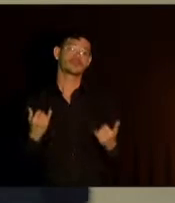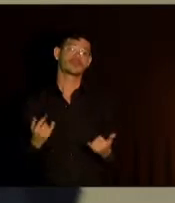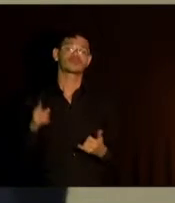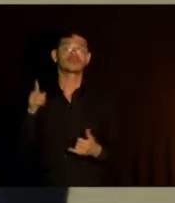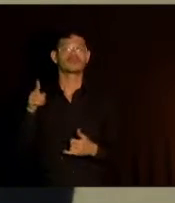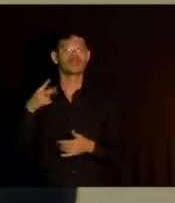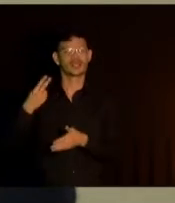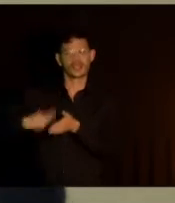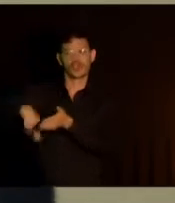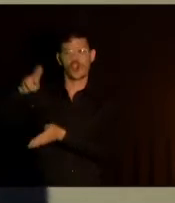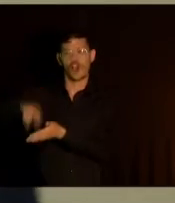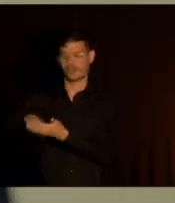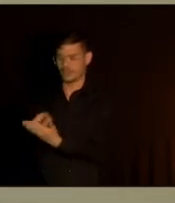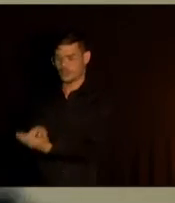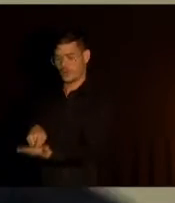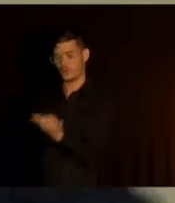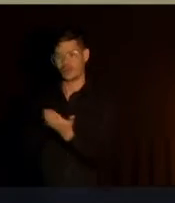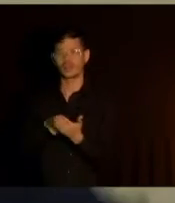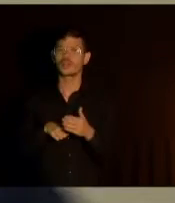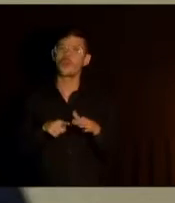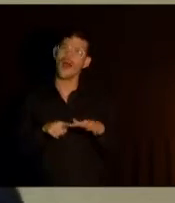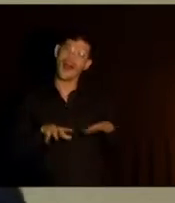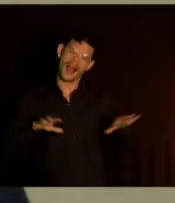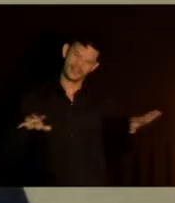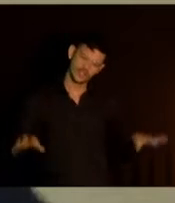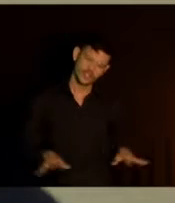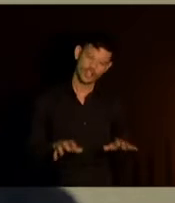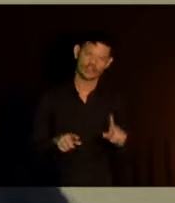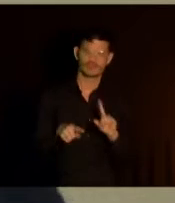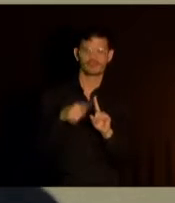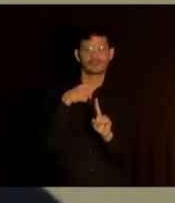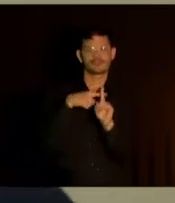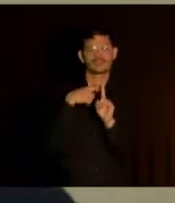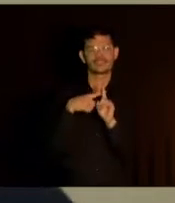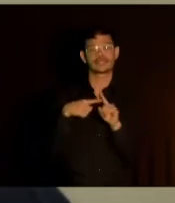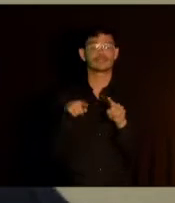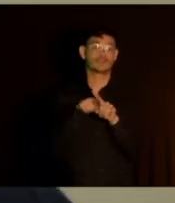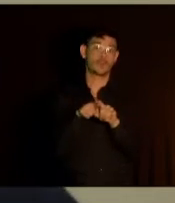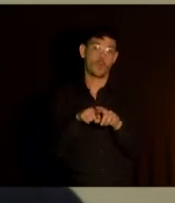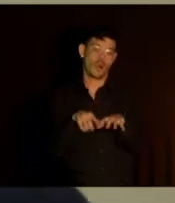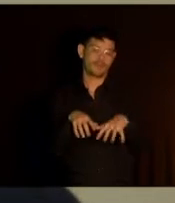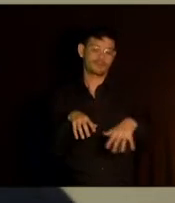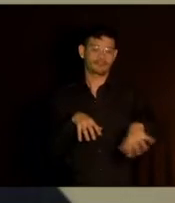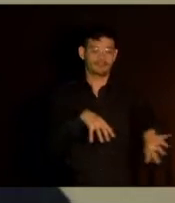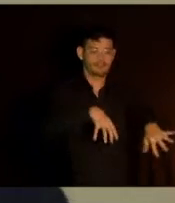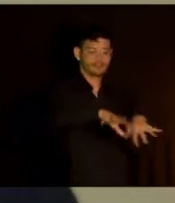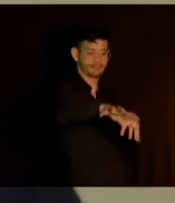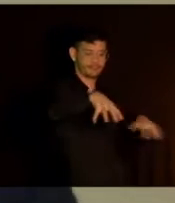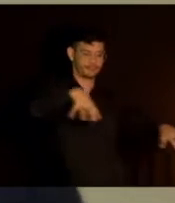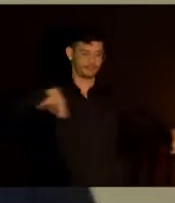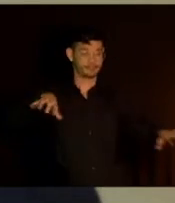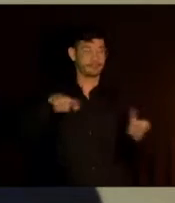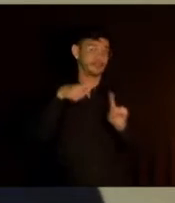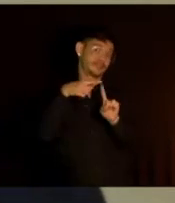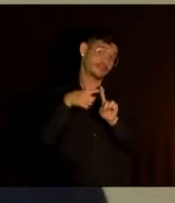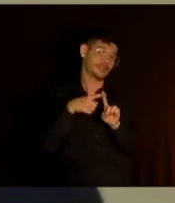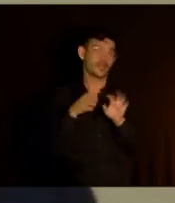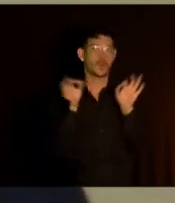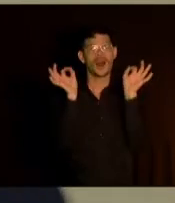llama acción afirmativa, que es como esas discriminaciones positivas, esas cosas que hacemos